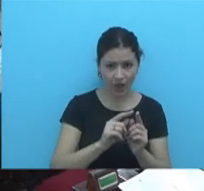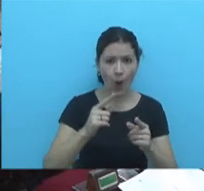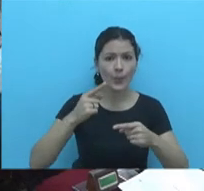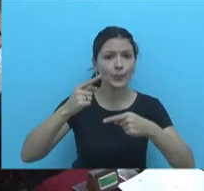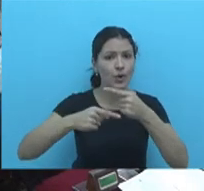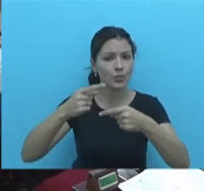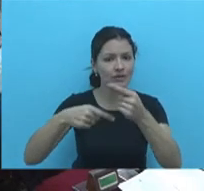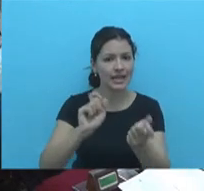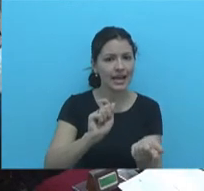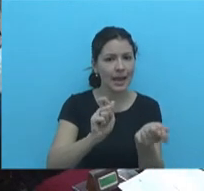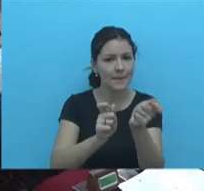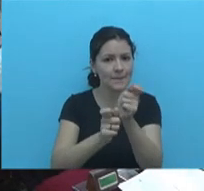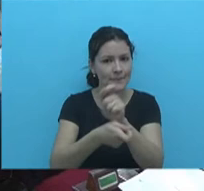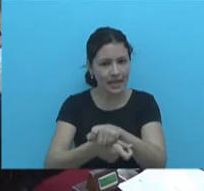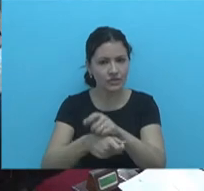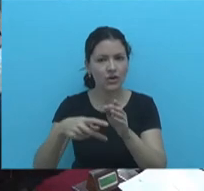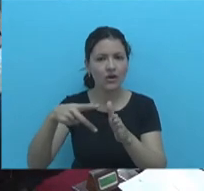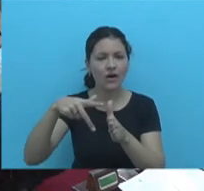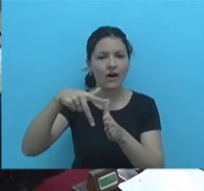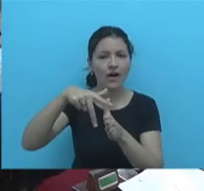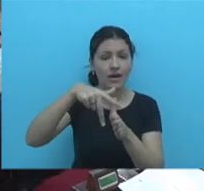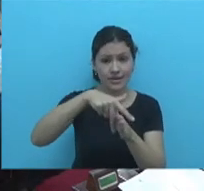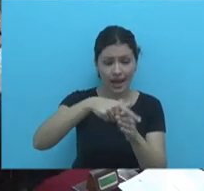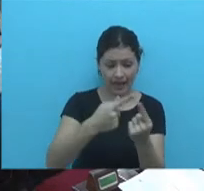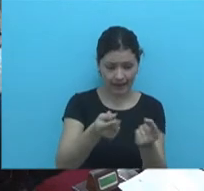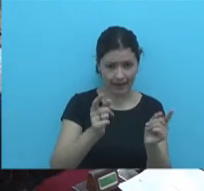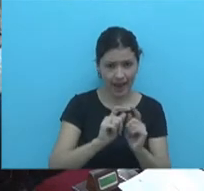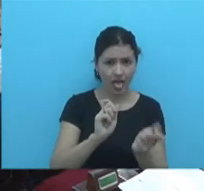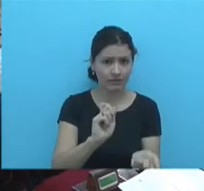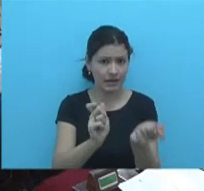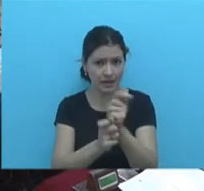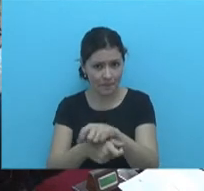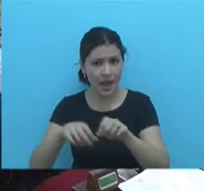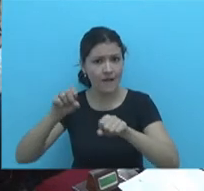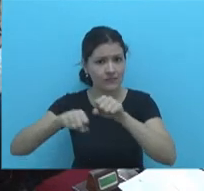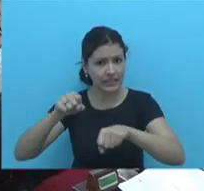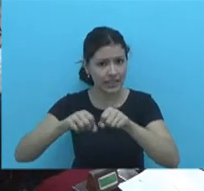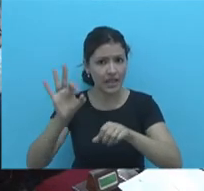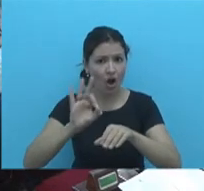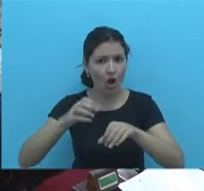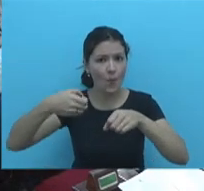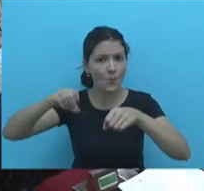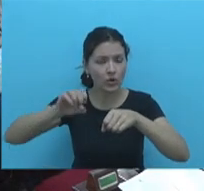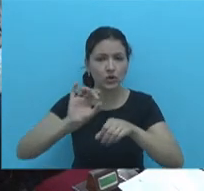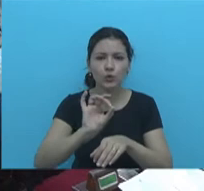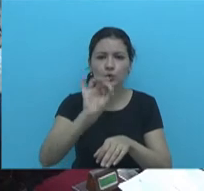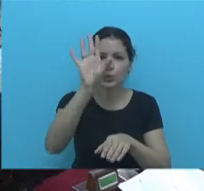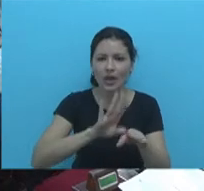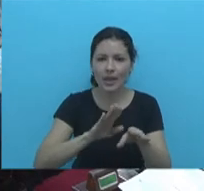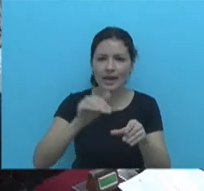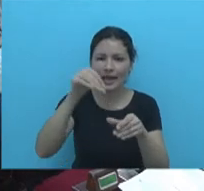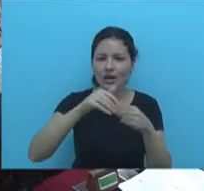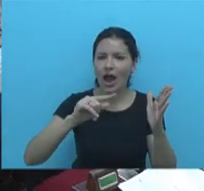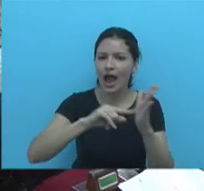el reemplazo de los carros tirados por caballos, por vehículo de carga como bicicleta, motos o similares en el área urbana y